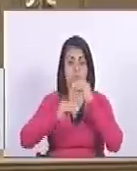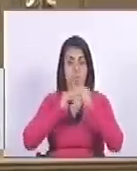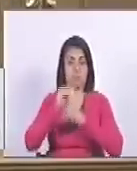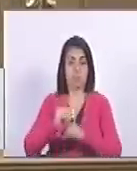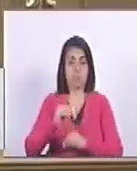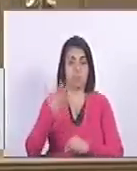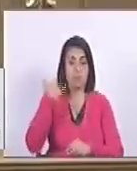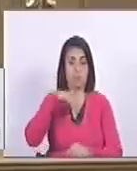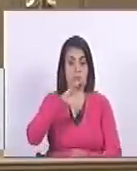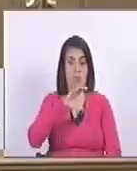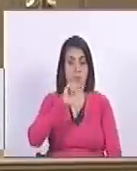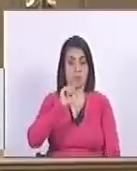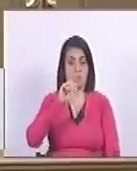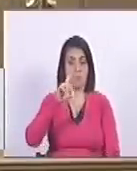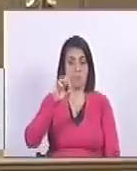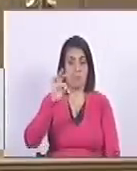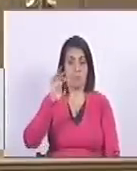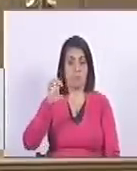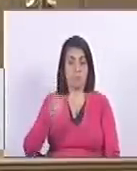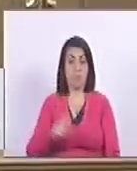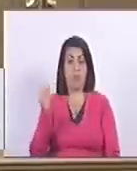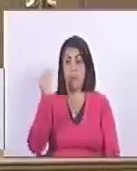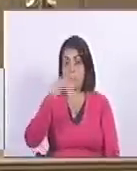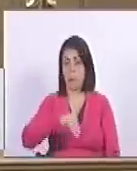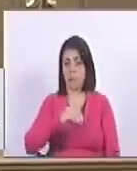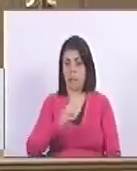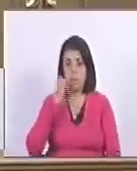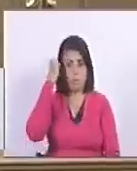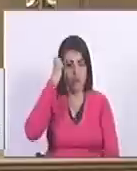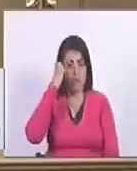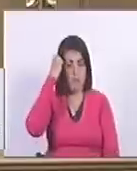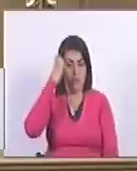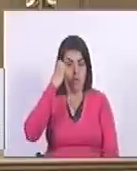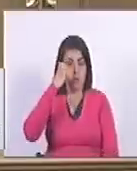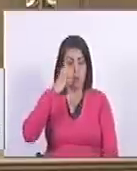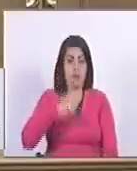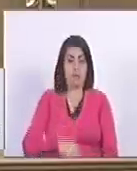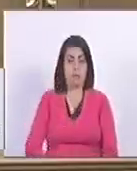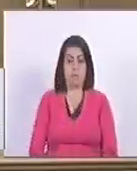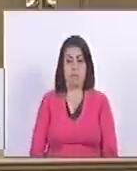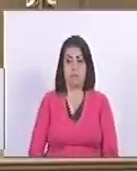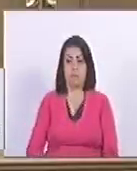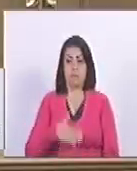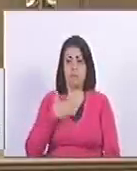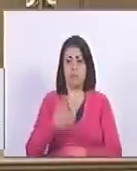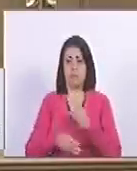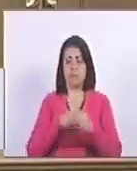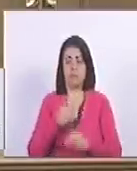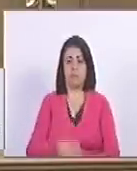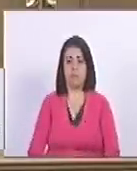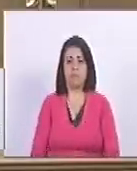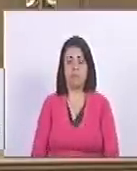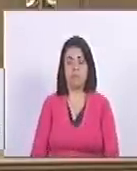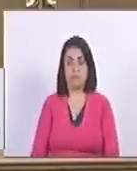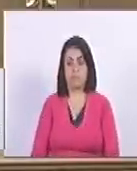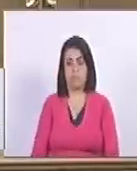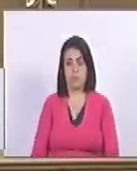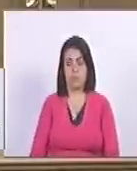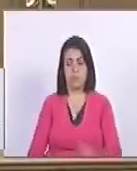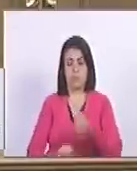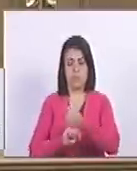a Gaddafi. Porque además los europeos, desde que ellos fueron